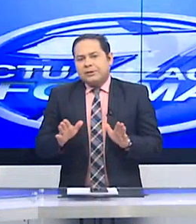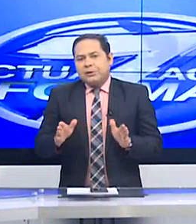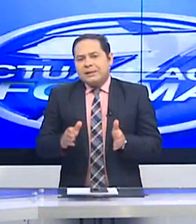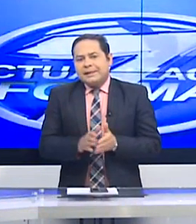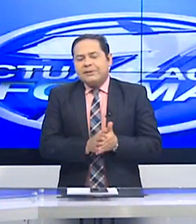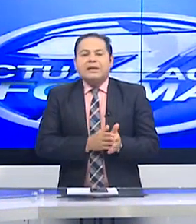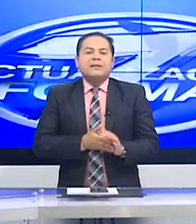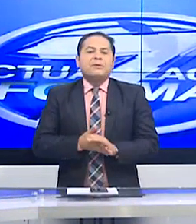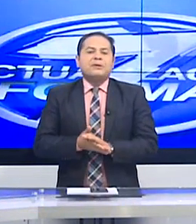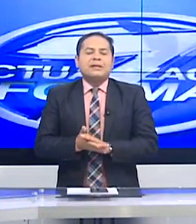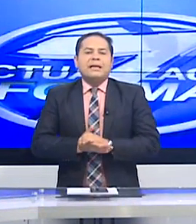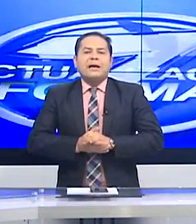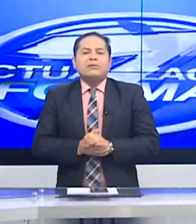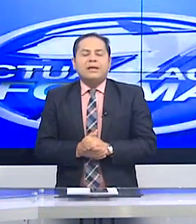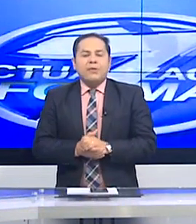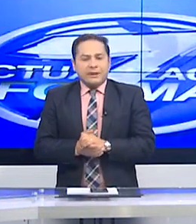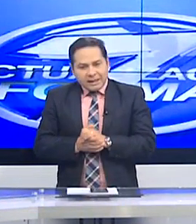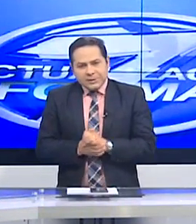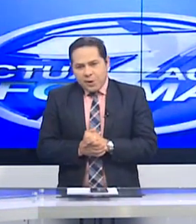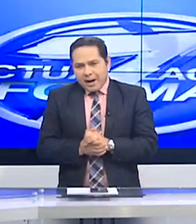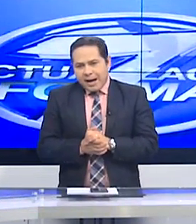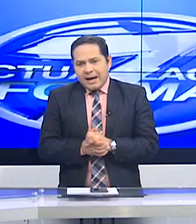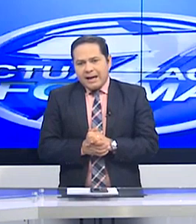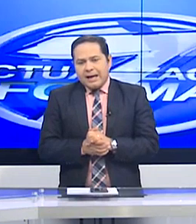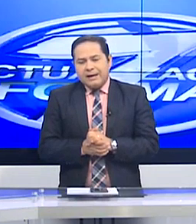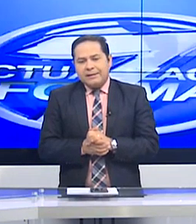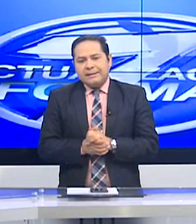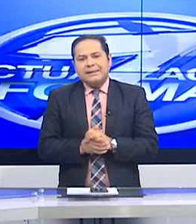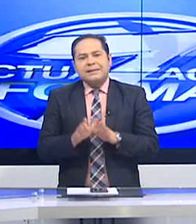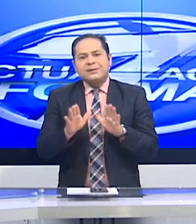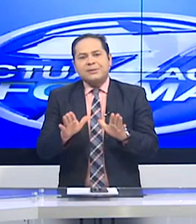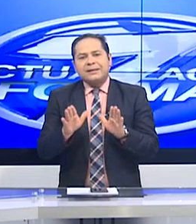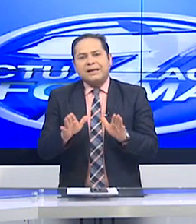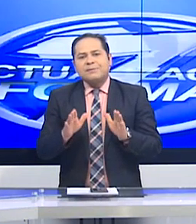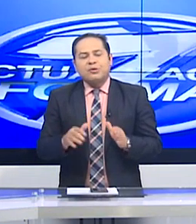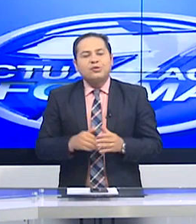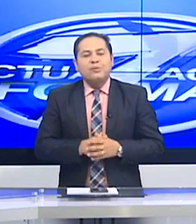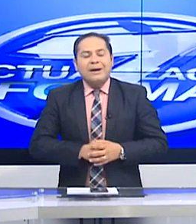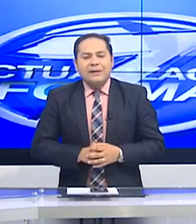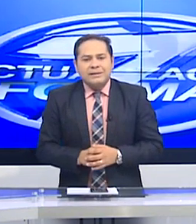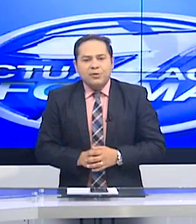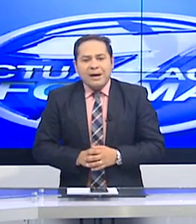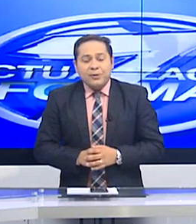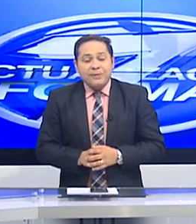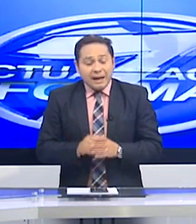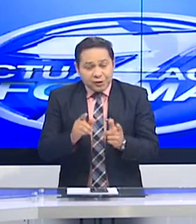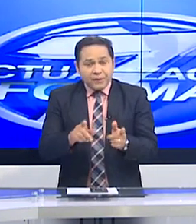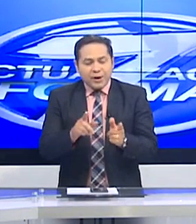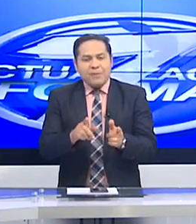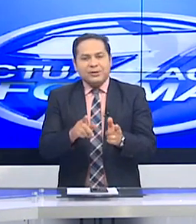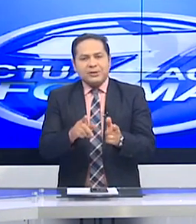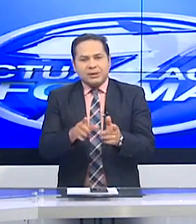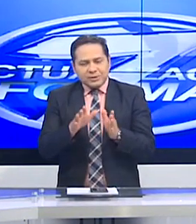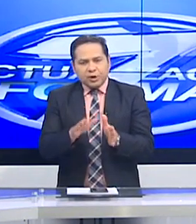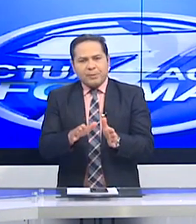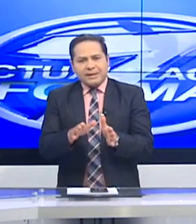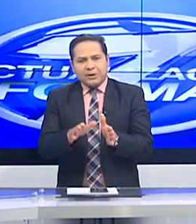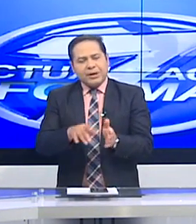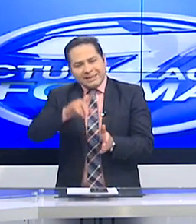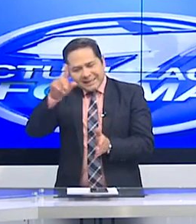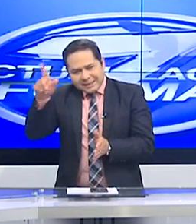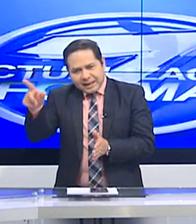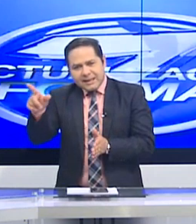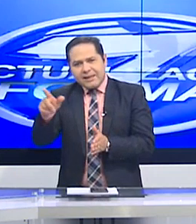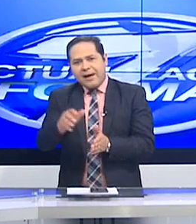Bueno, se continúan siguiendo las disposiciones del Ejecutivo en relación a la restricción del transporte urbano y exurbano. De hecho, Alfredo Mendoza, nuestro